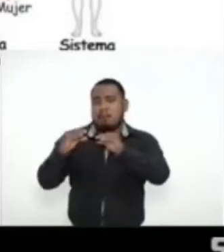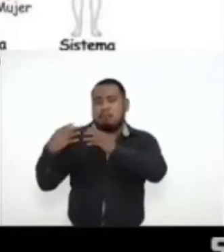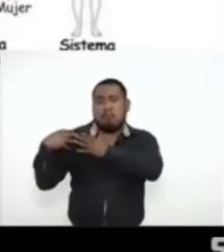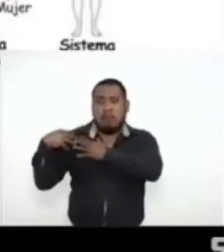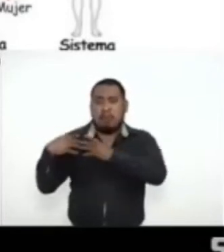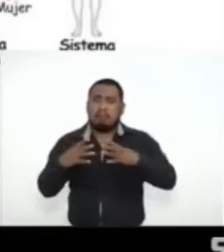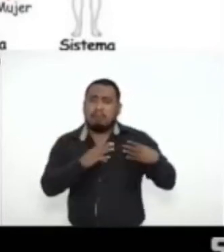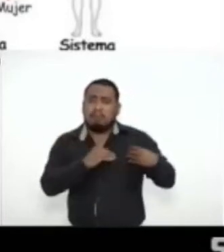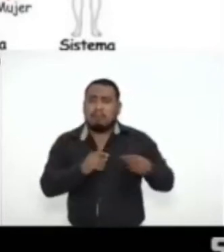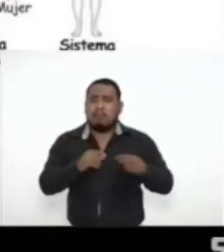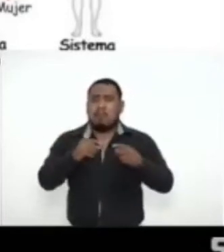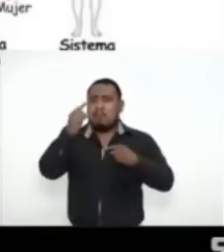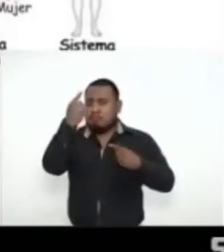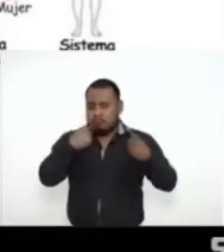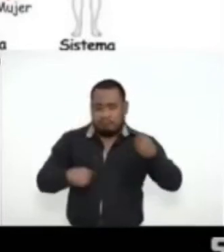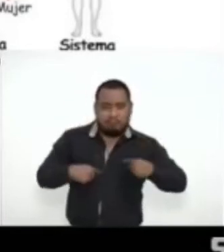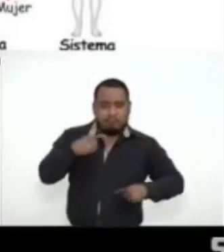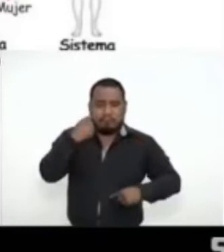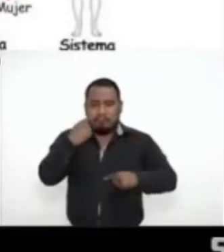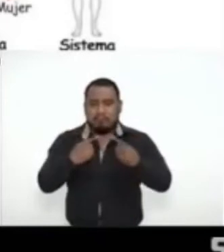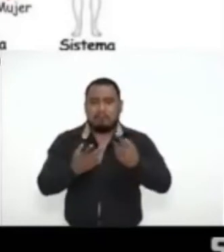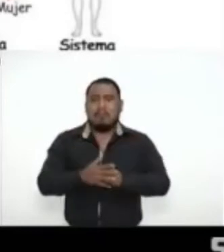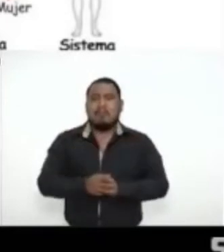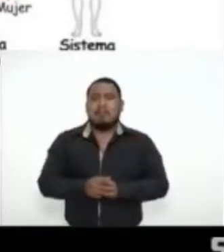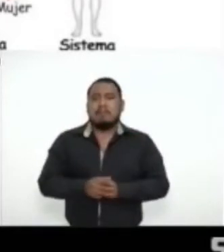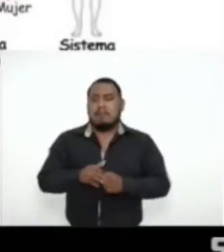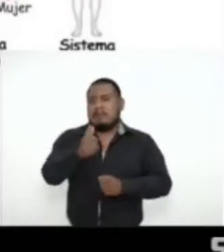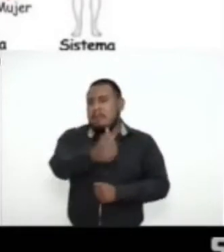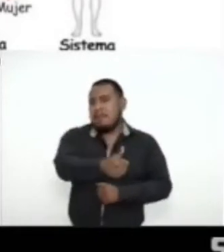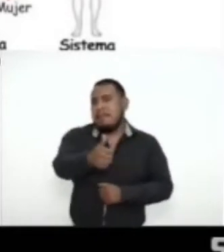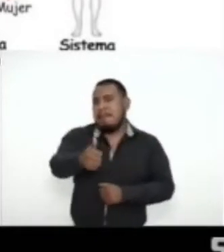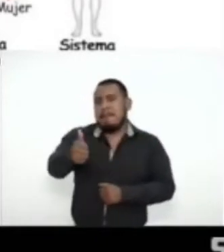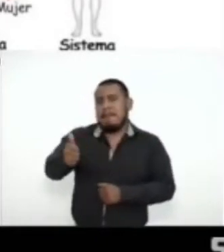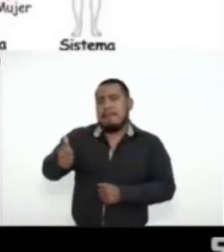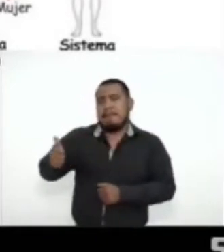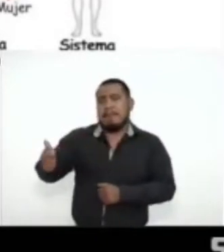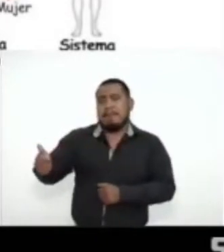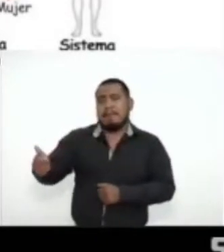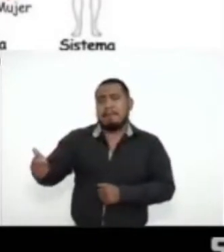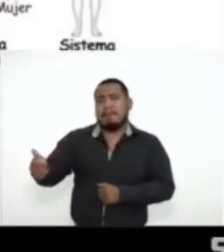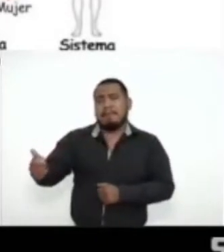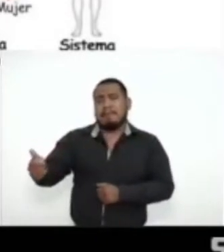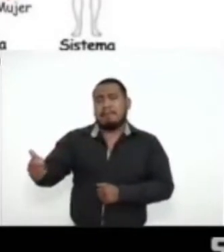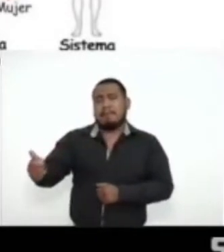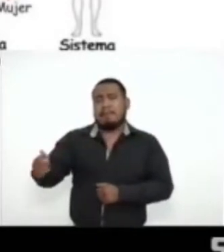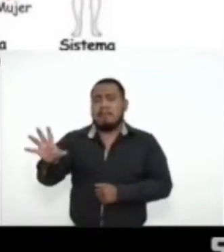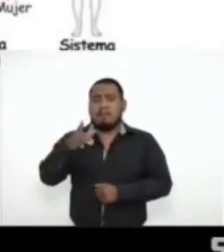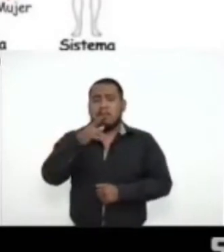el circulatorio, el digestivo, el urinario, y cada sistema tiene su lenguaje.